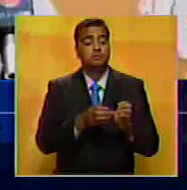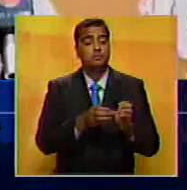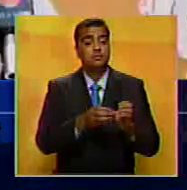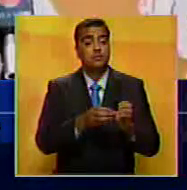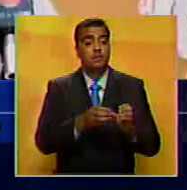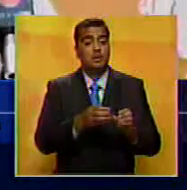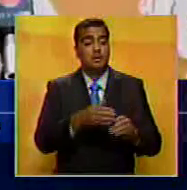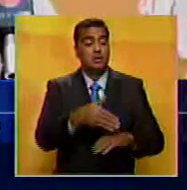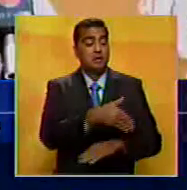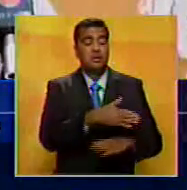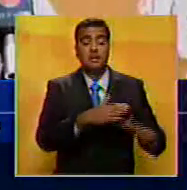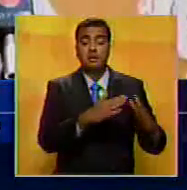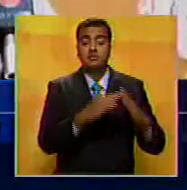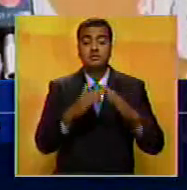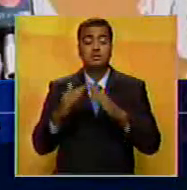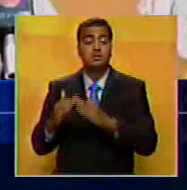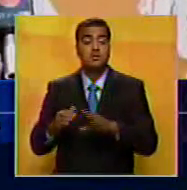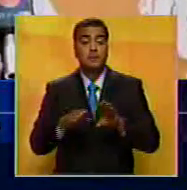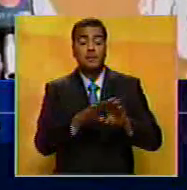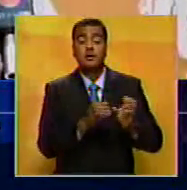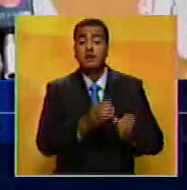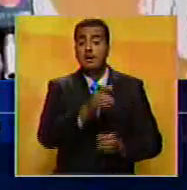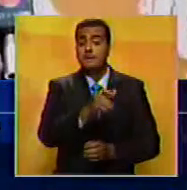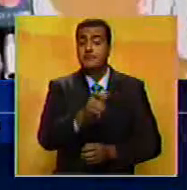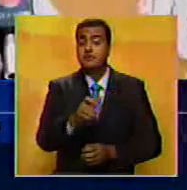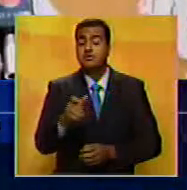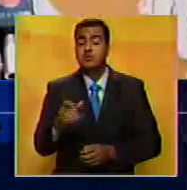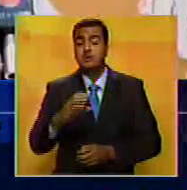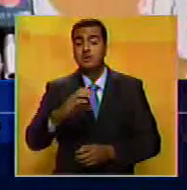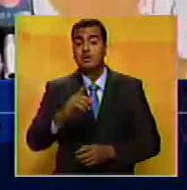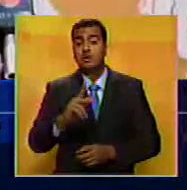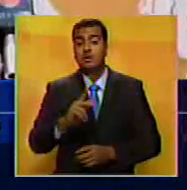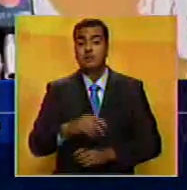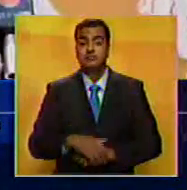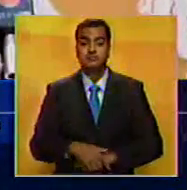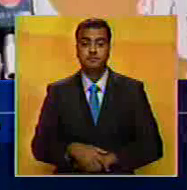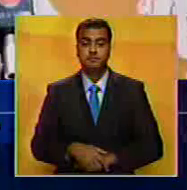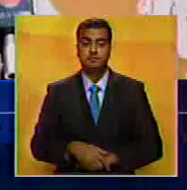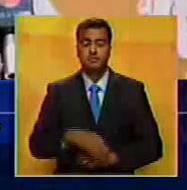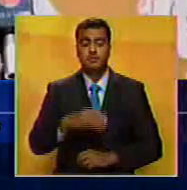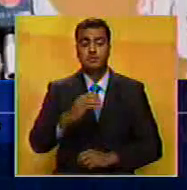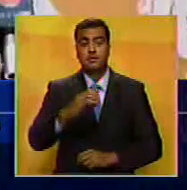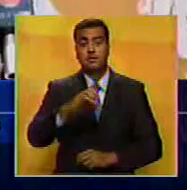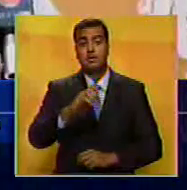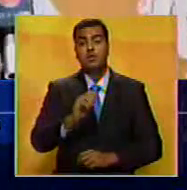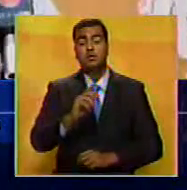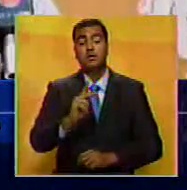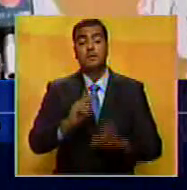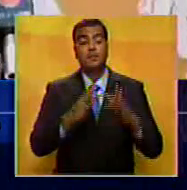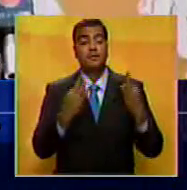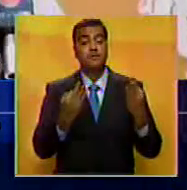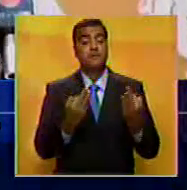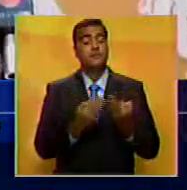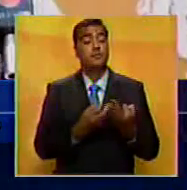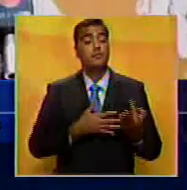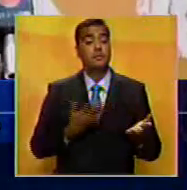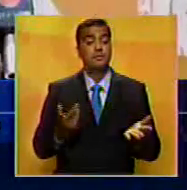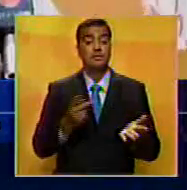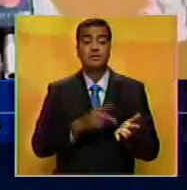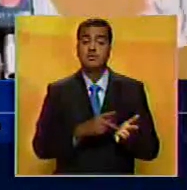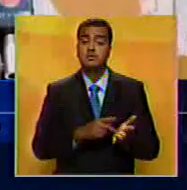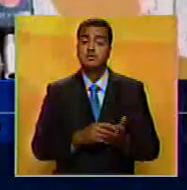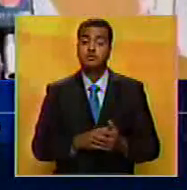son panaderías artesanales? Son las panaderías de los CLAP. Los CLAP, la familia, inclusive pudieran